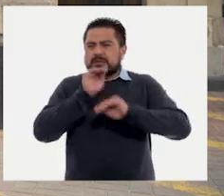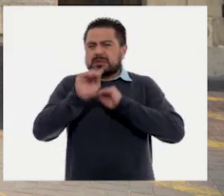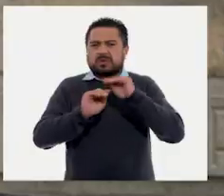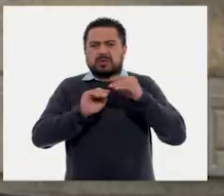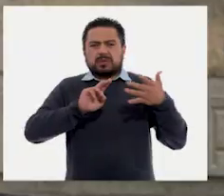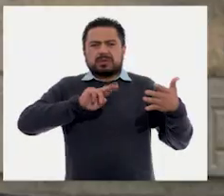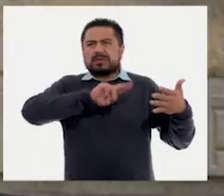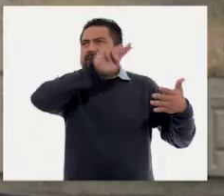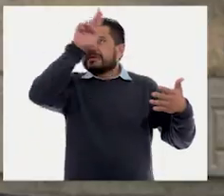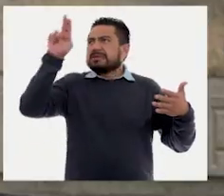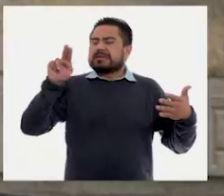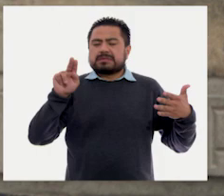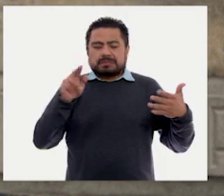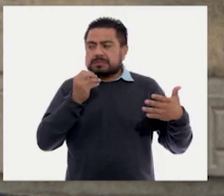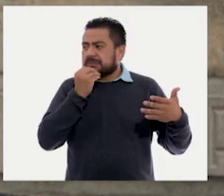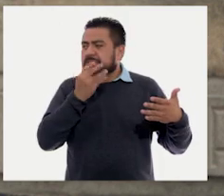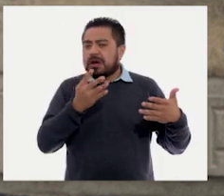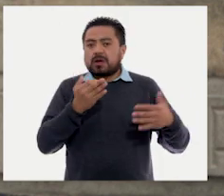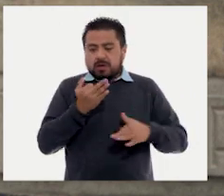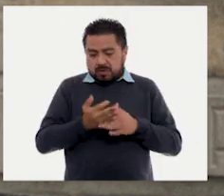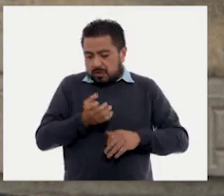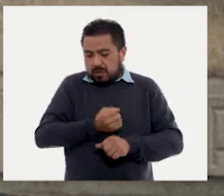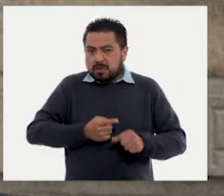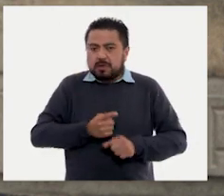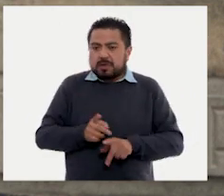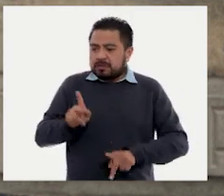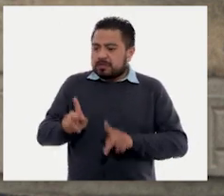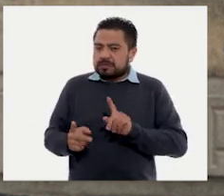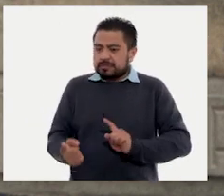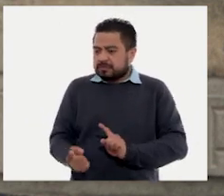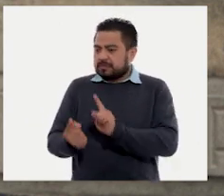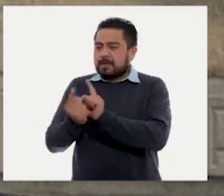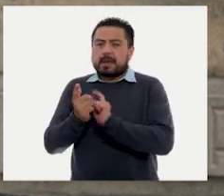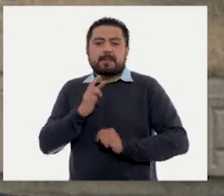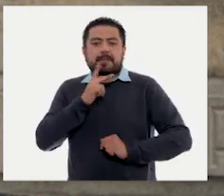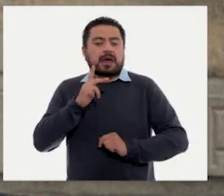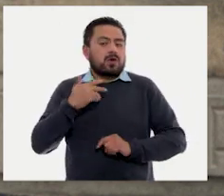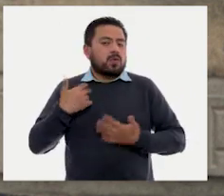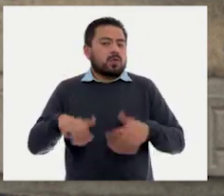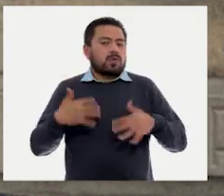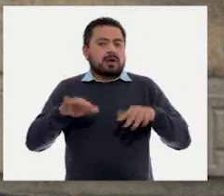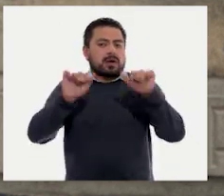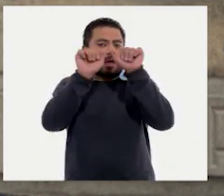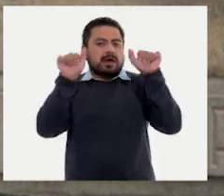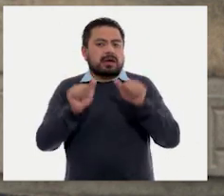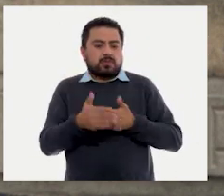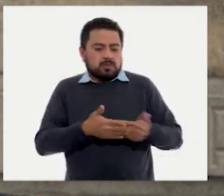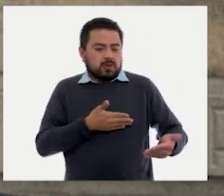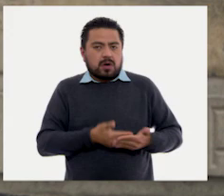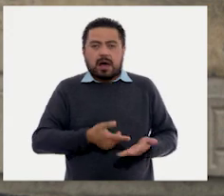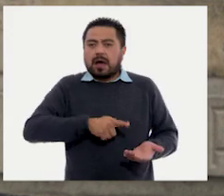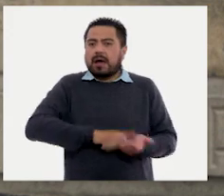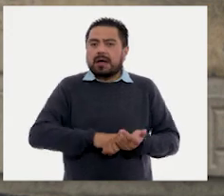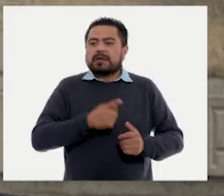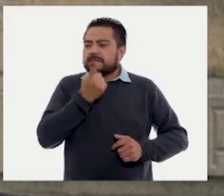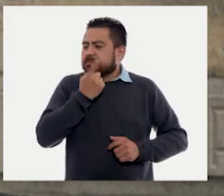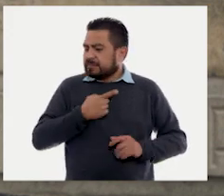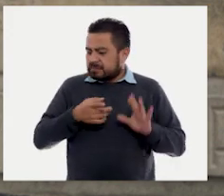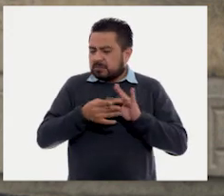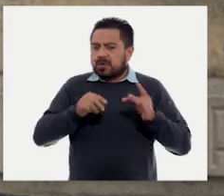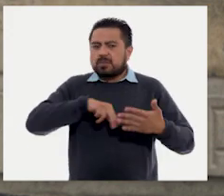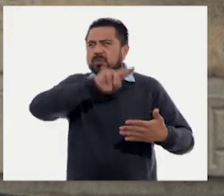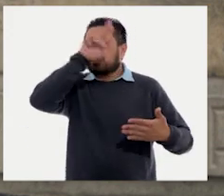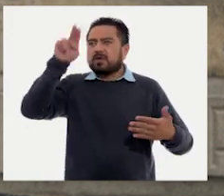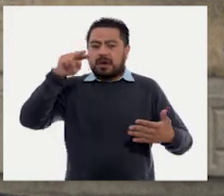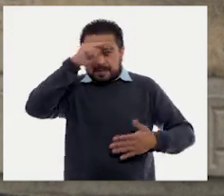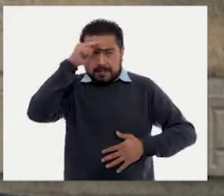murales. También vamos a tener la oportunidad de platicar con uno de nuestros mejores artistas contemporáneos, que nos va a hablar del muralismo